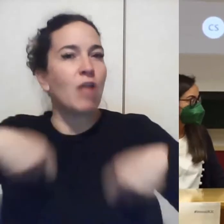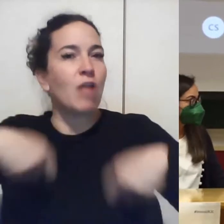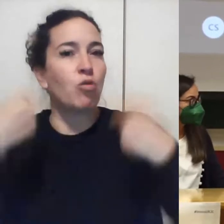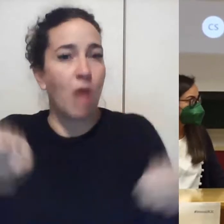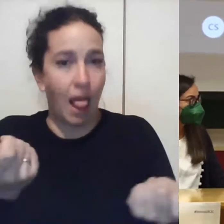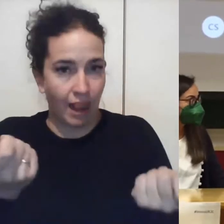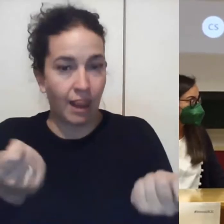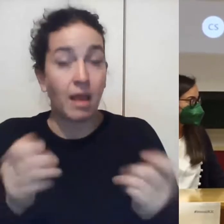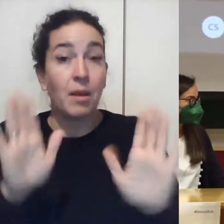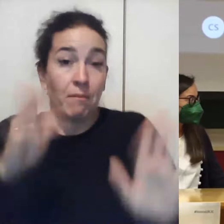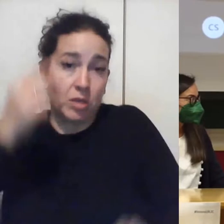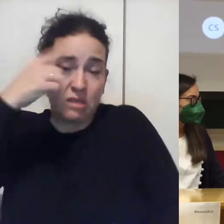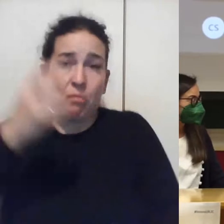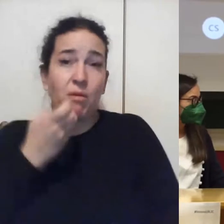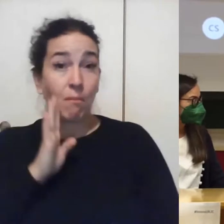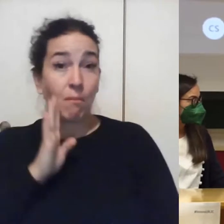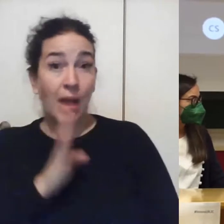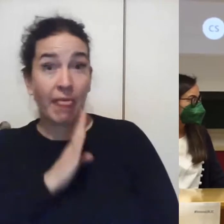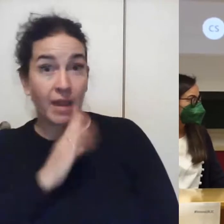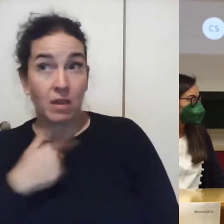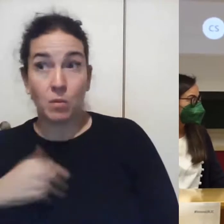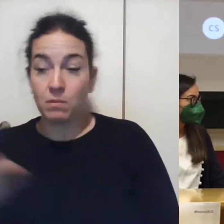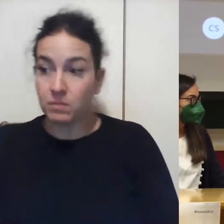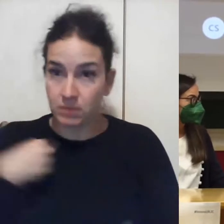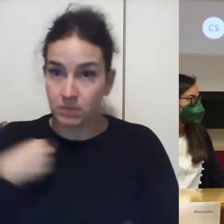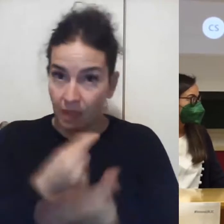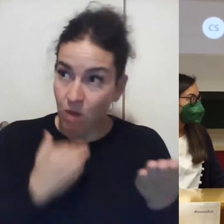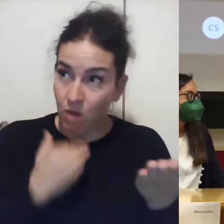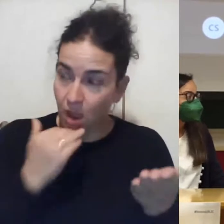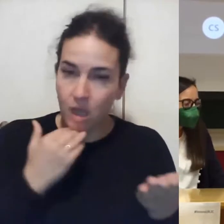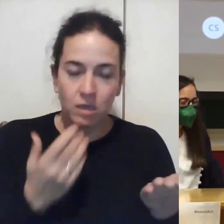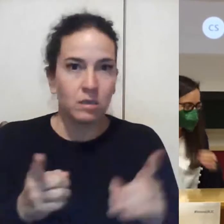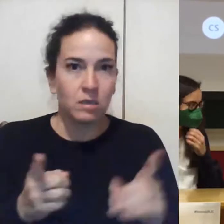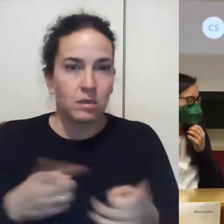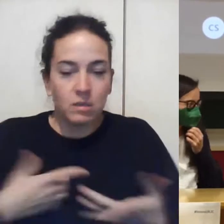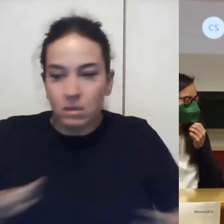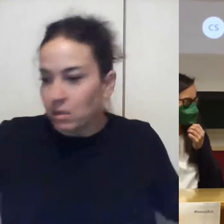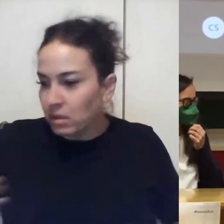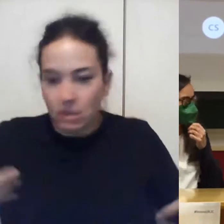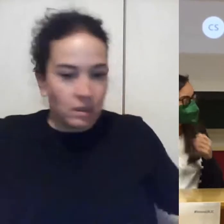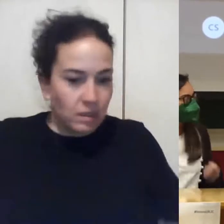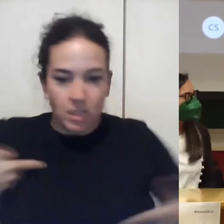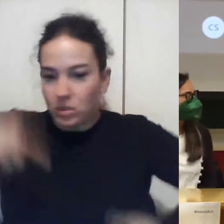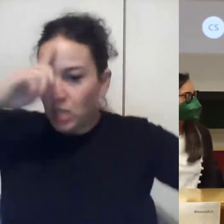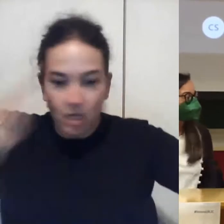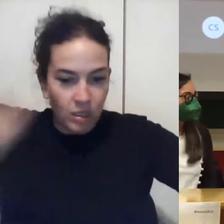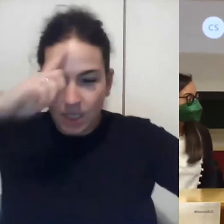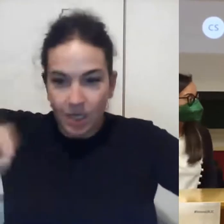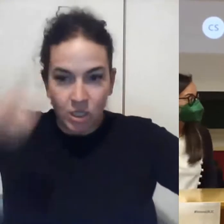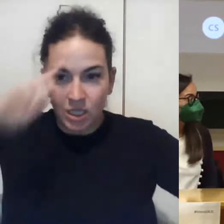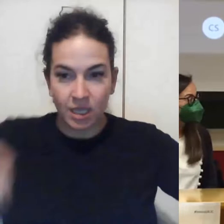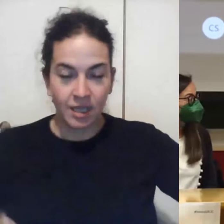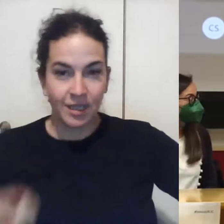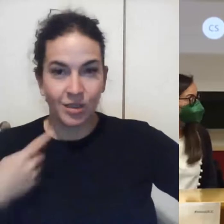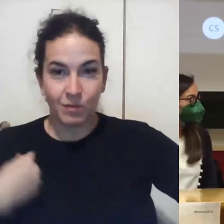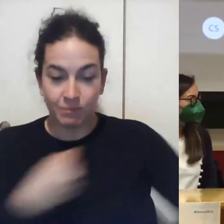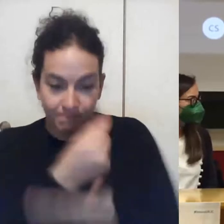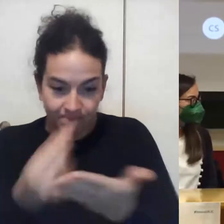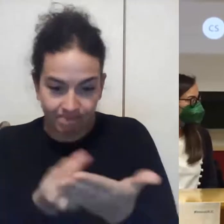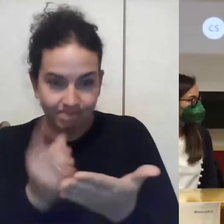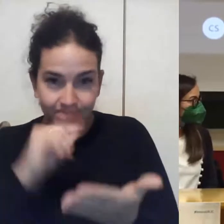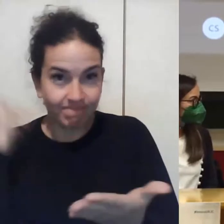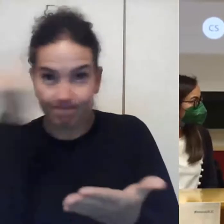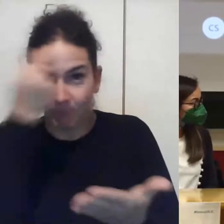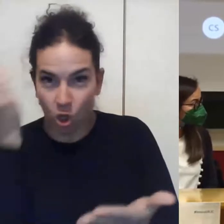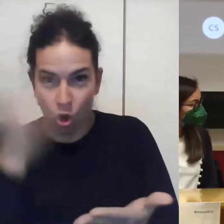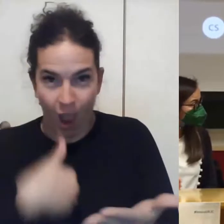ejemplo, con mi madre, que es que le pides que dibuje algo y le causa una gran crisis, ¿no?, en el manejo de las destrezas.